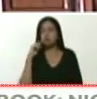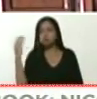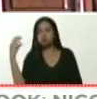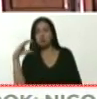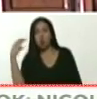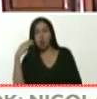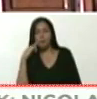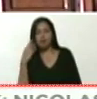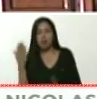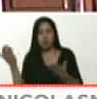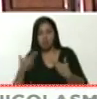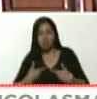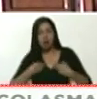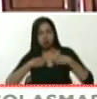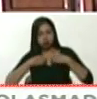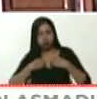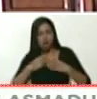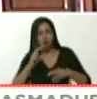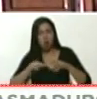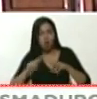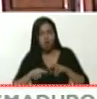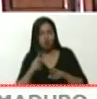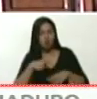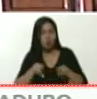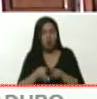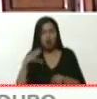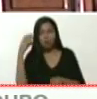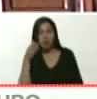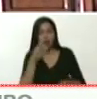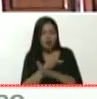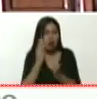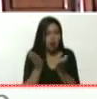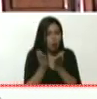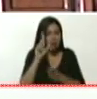Colombia, ¿le dan los uniformes a los niños colombianos para ir a clase?